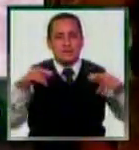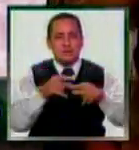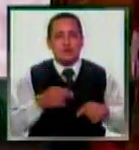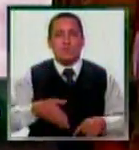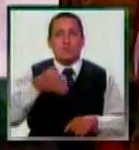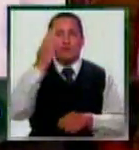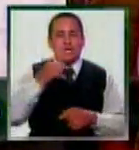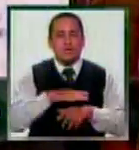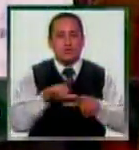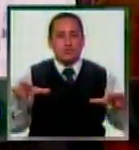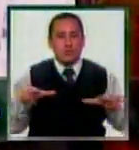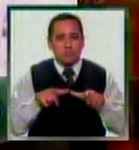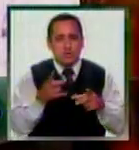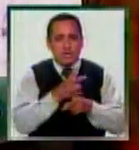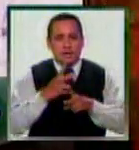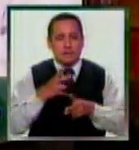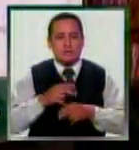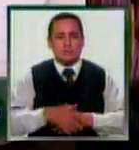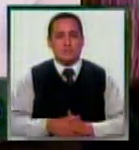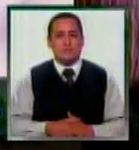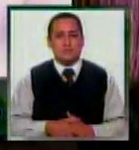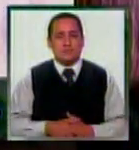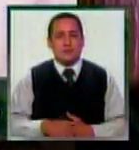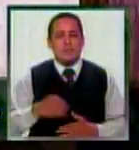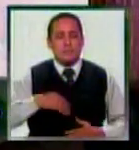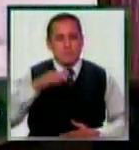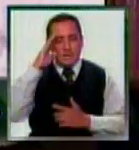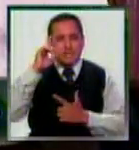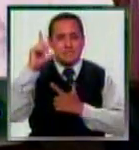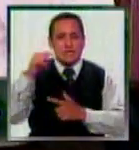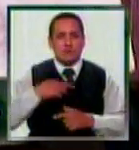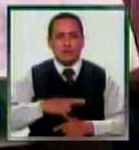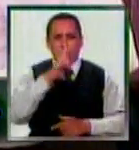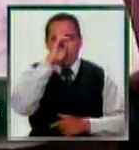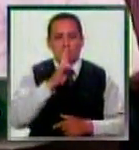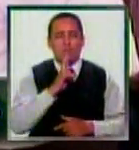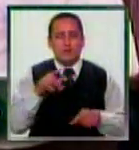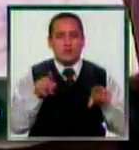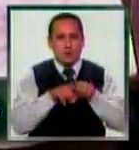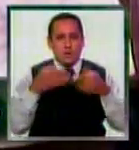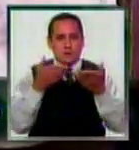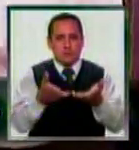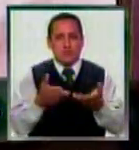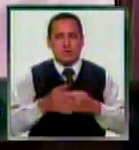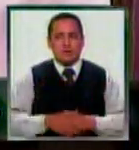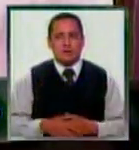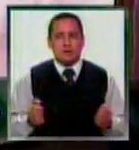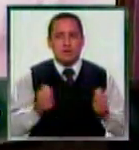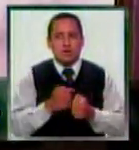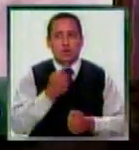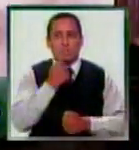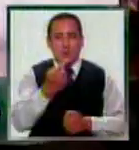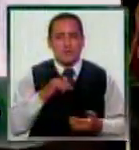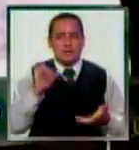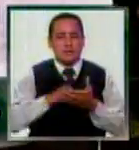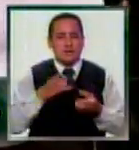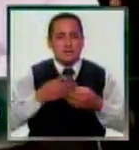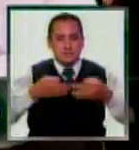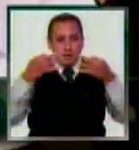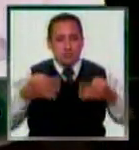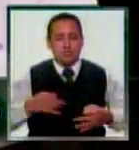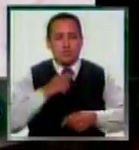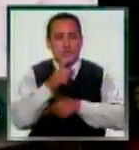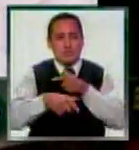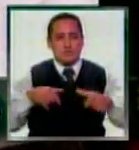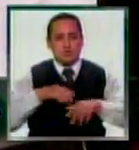santo patrón de San Sebastián, militar, soldado romano como usted, y como es que efectivamente su